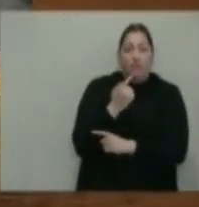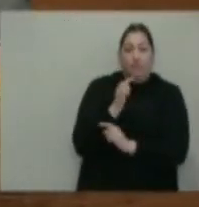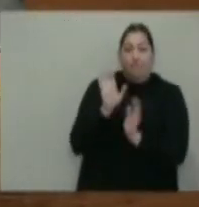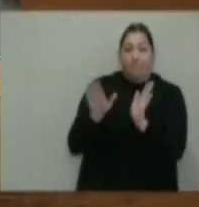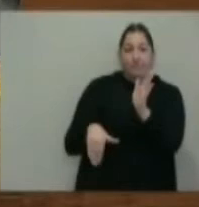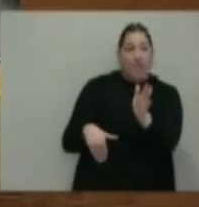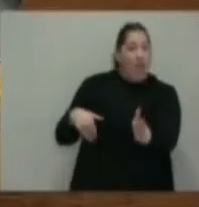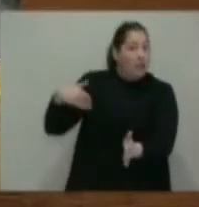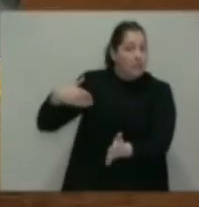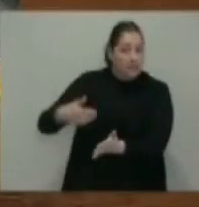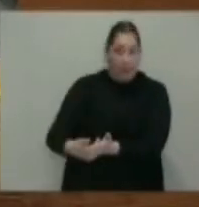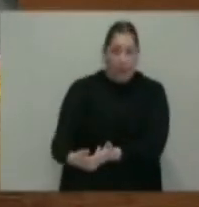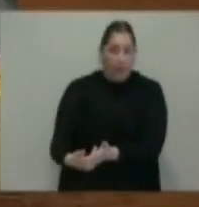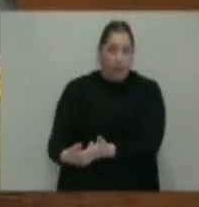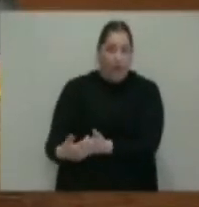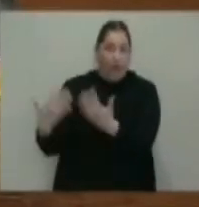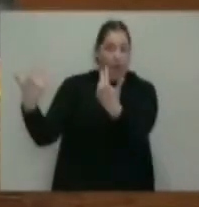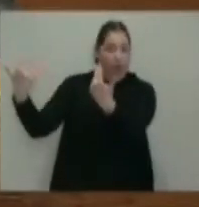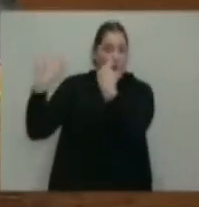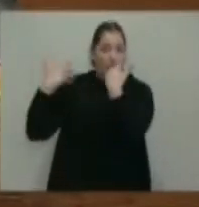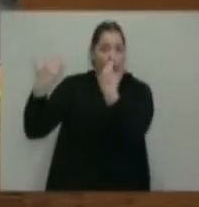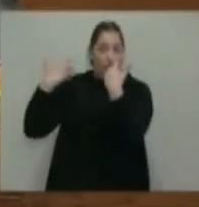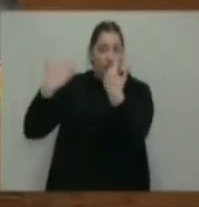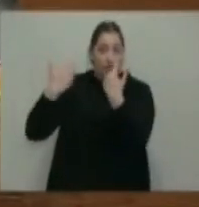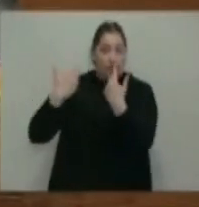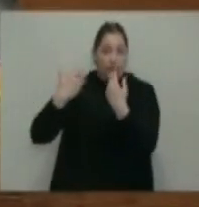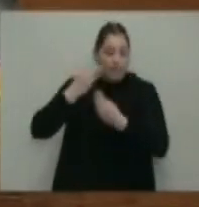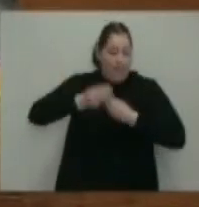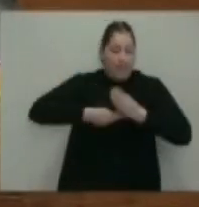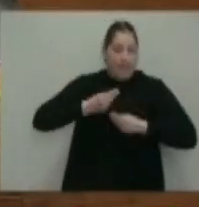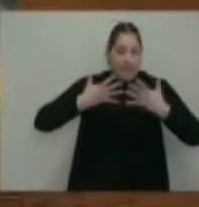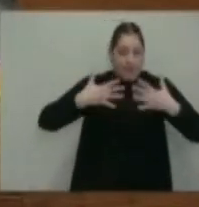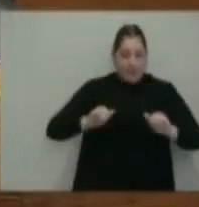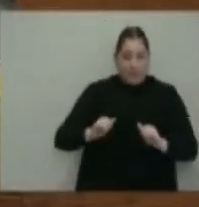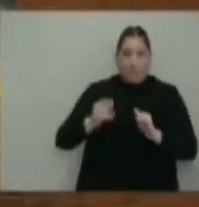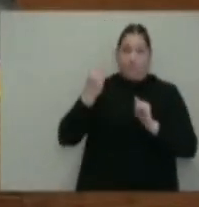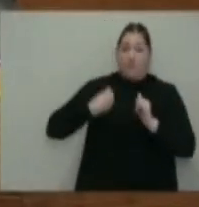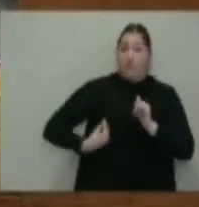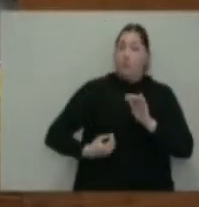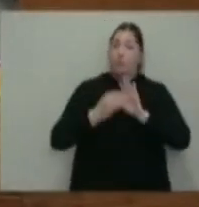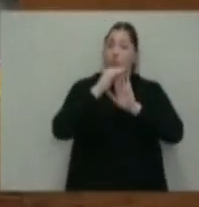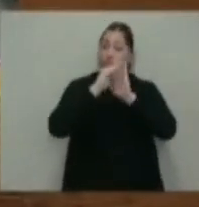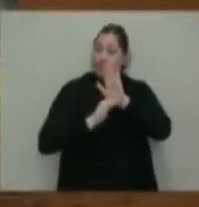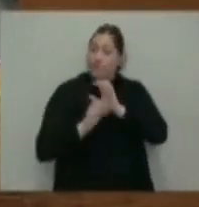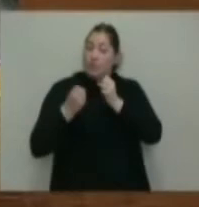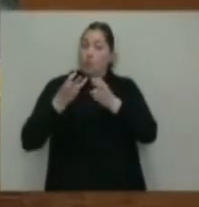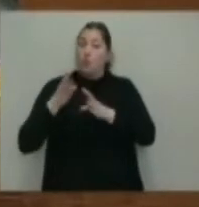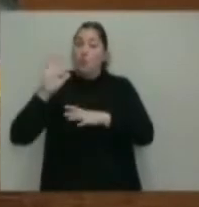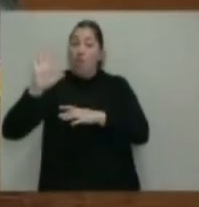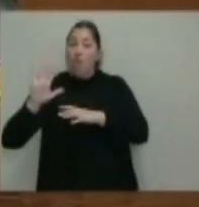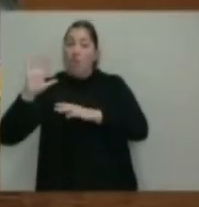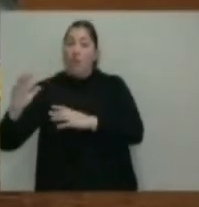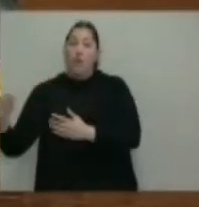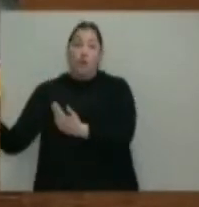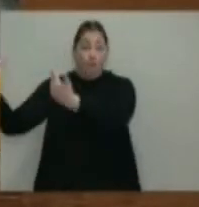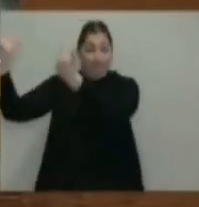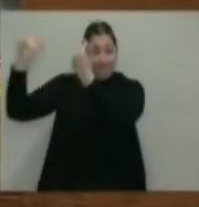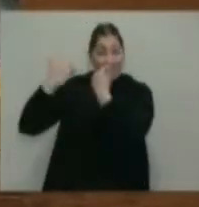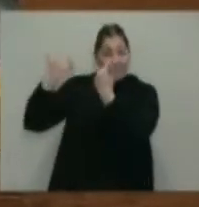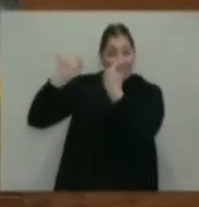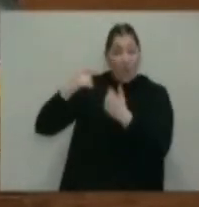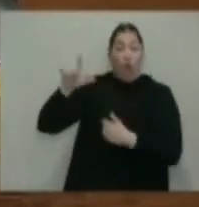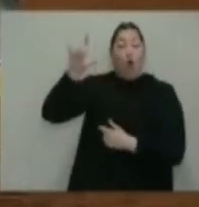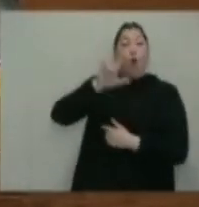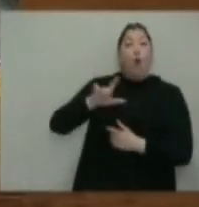hayan seguido ninguna de estas recomendaciones. Ahí está, por ejemplo, la recomendación número 5 que el Consejo de la Unión Europea hizo a España en junio del